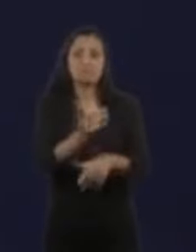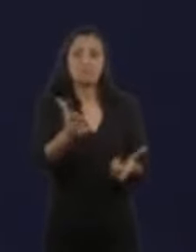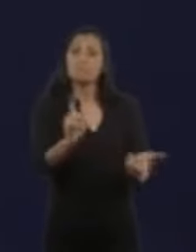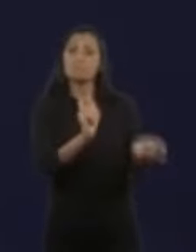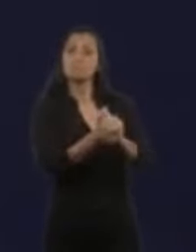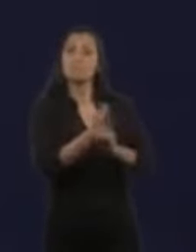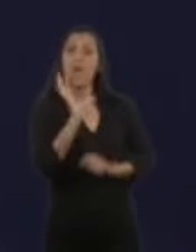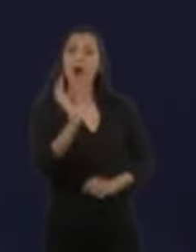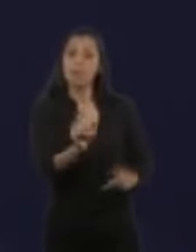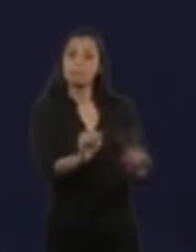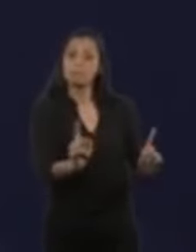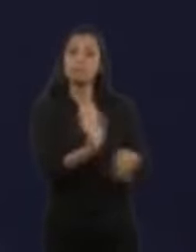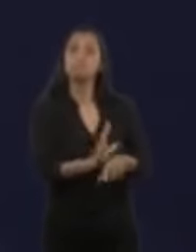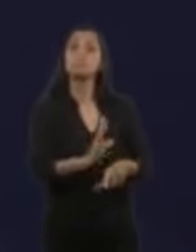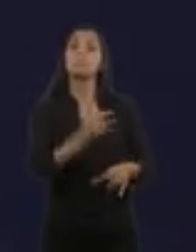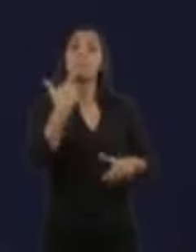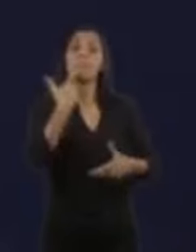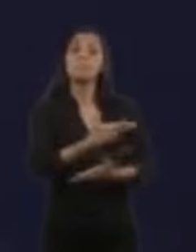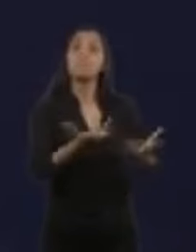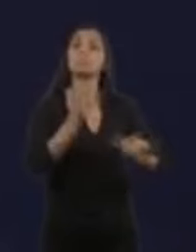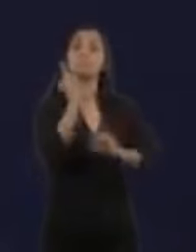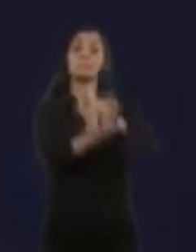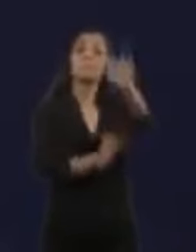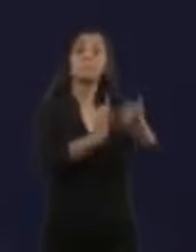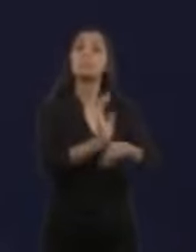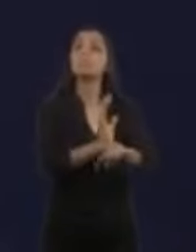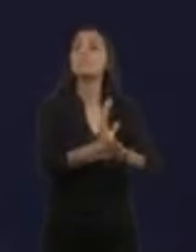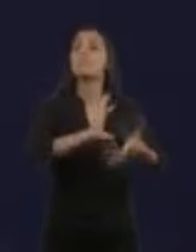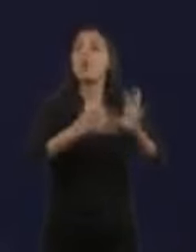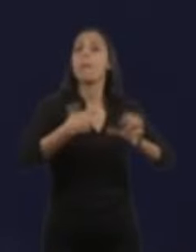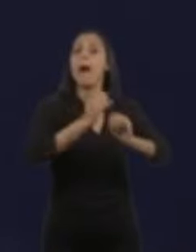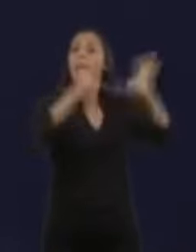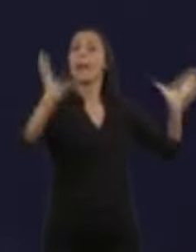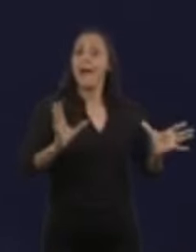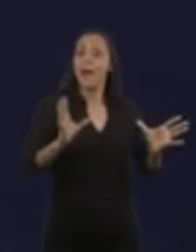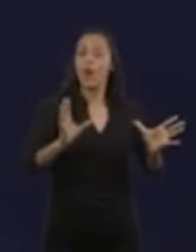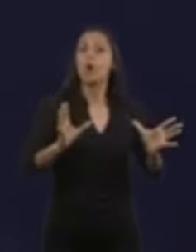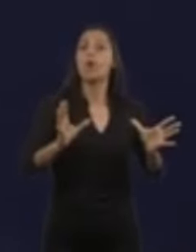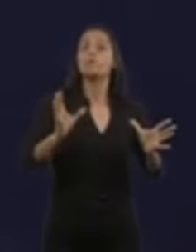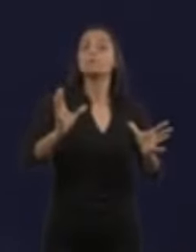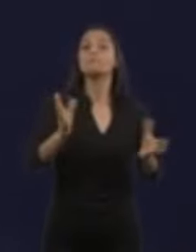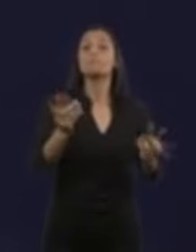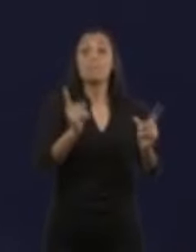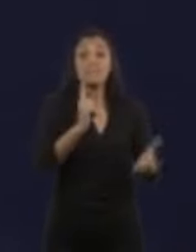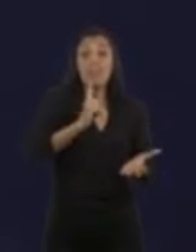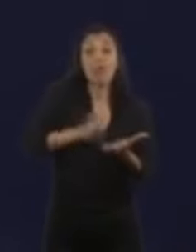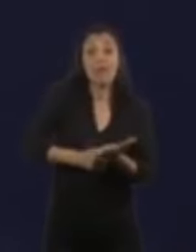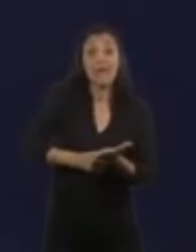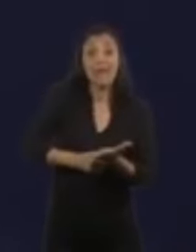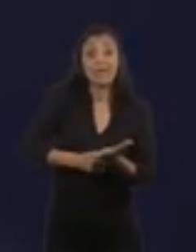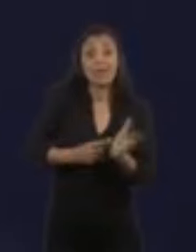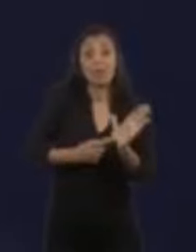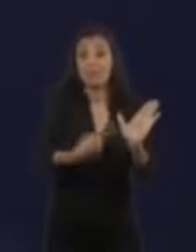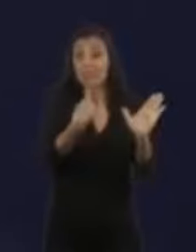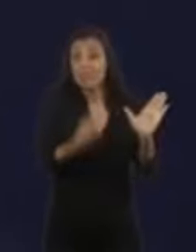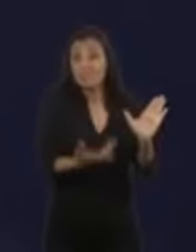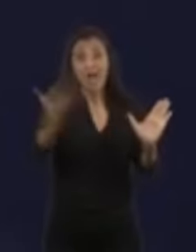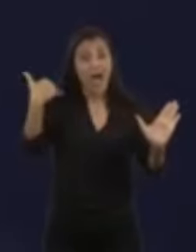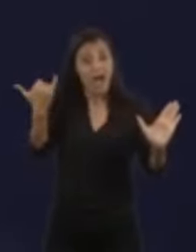nada se transparentar procesos de canje que de hecho el mismo decreto decreto parecidos han